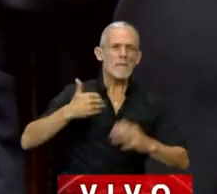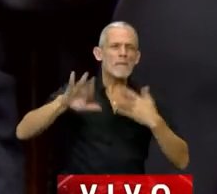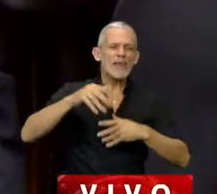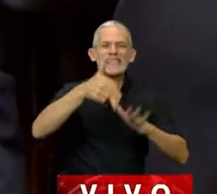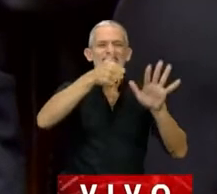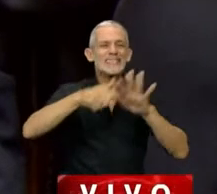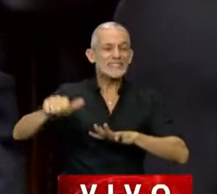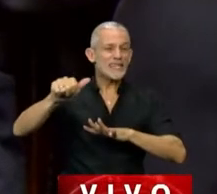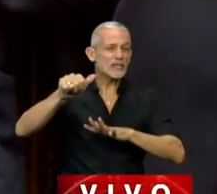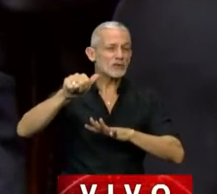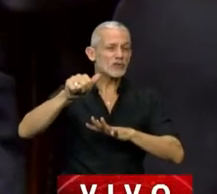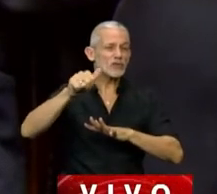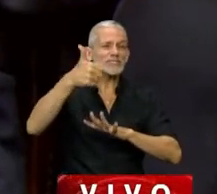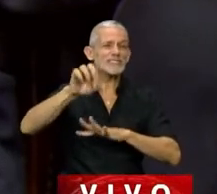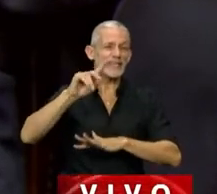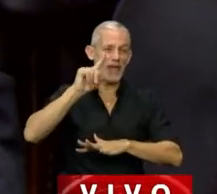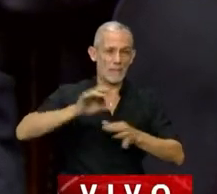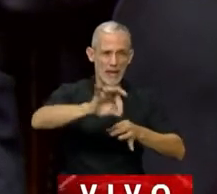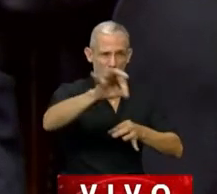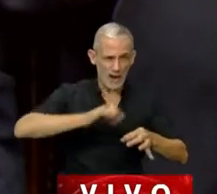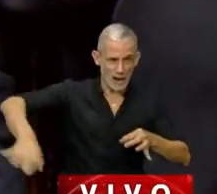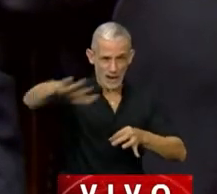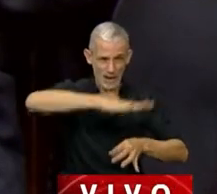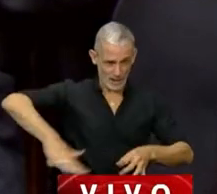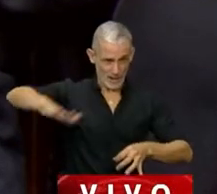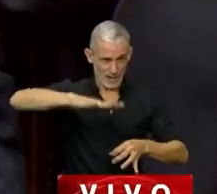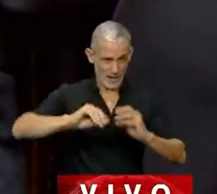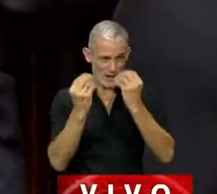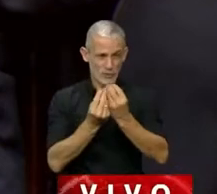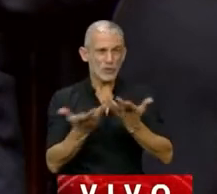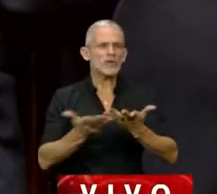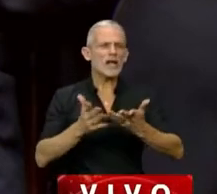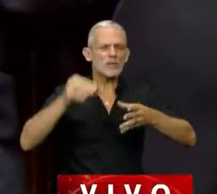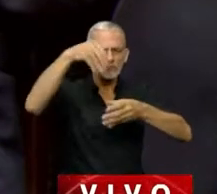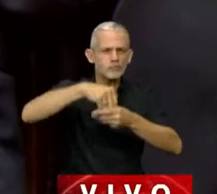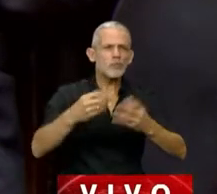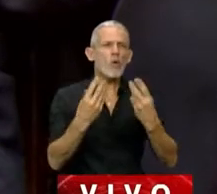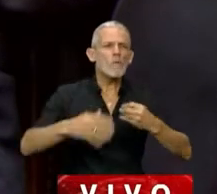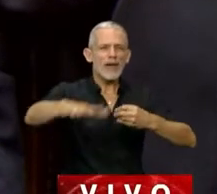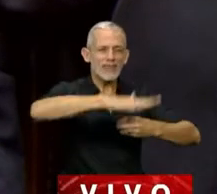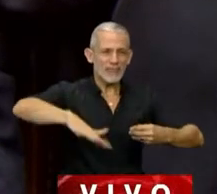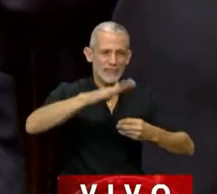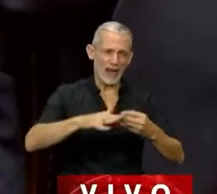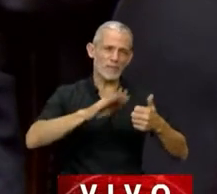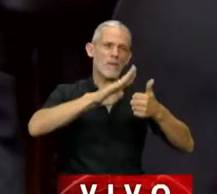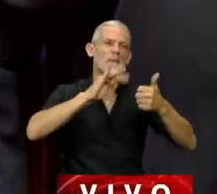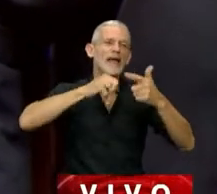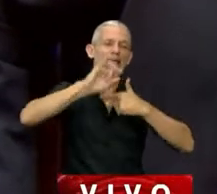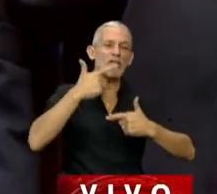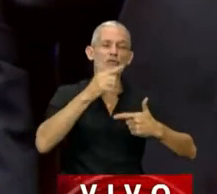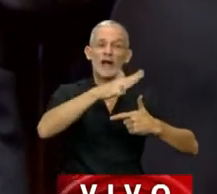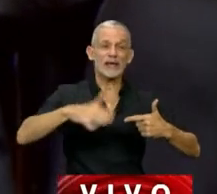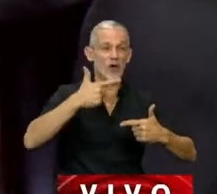de 660.000 hectáreas de superficie, que comprenden los humedales constituidos por los bañados del río